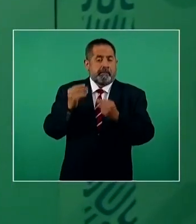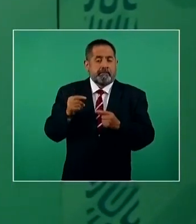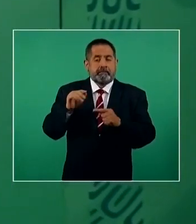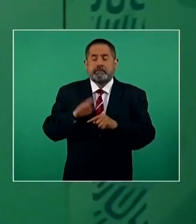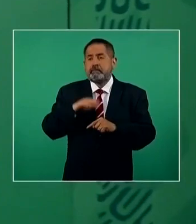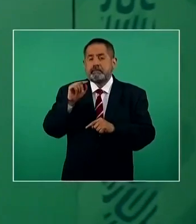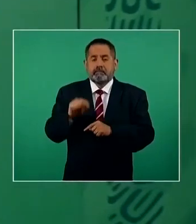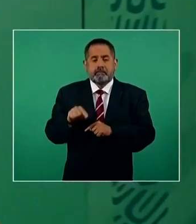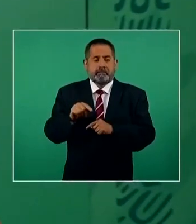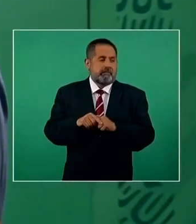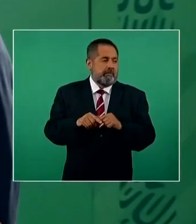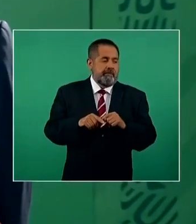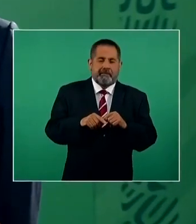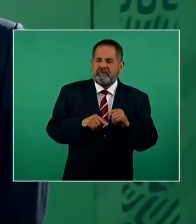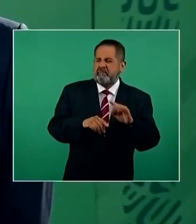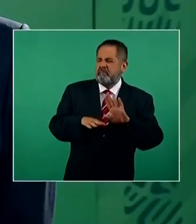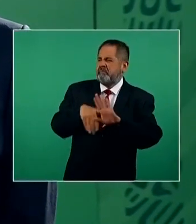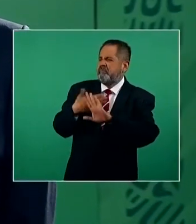bombardeo